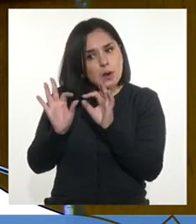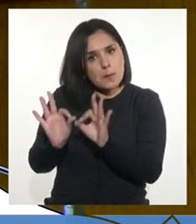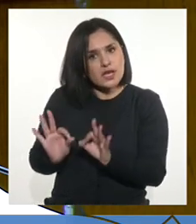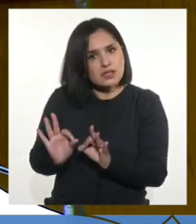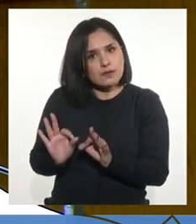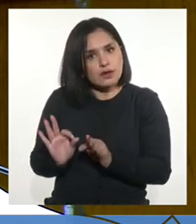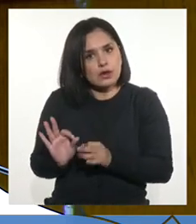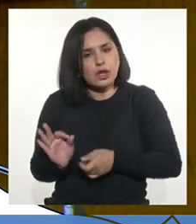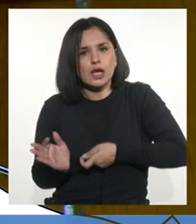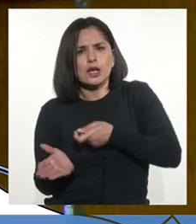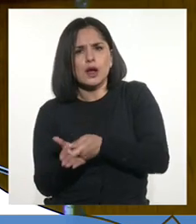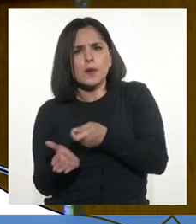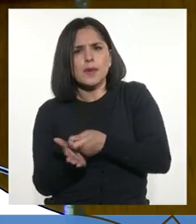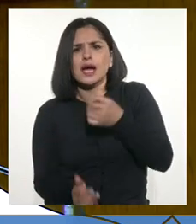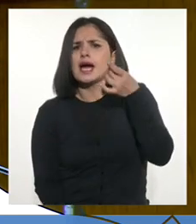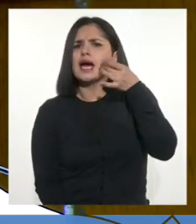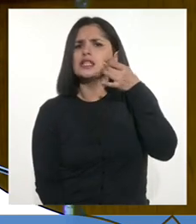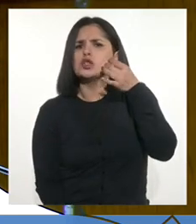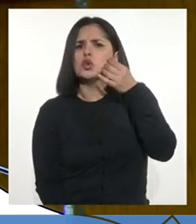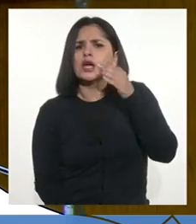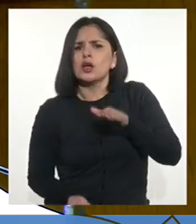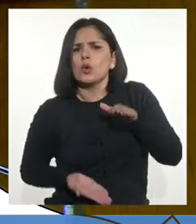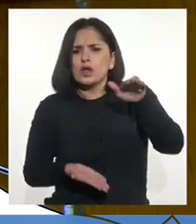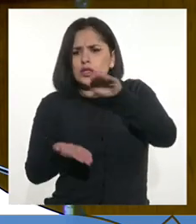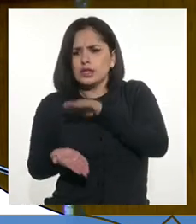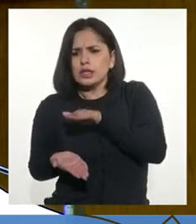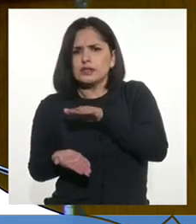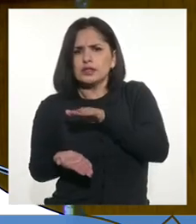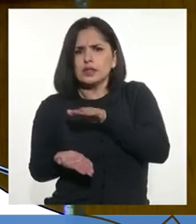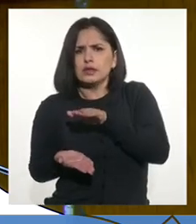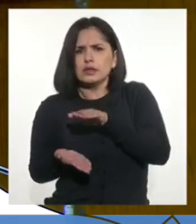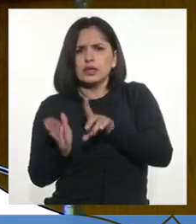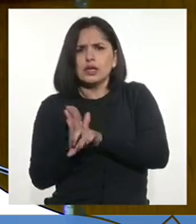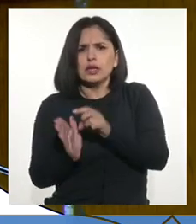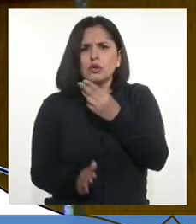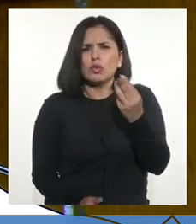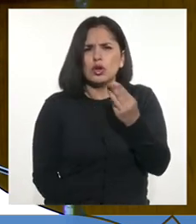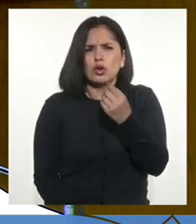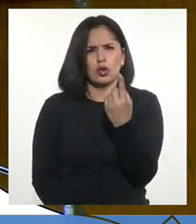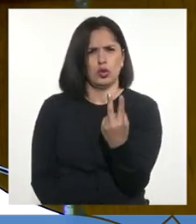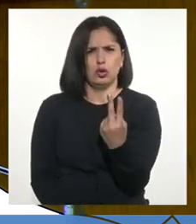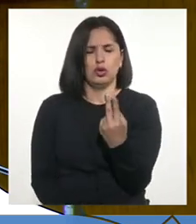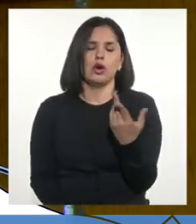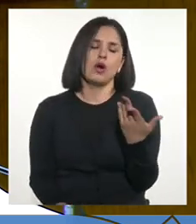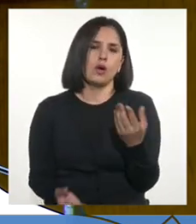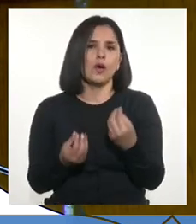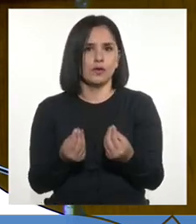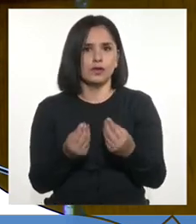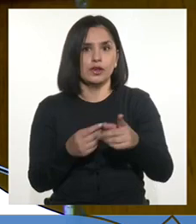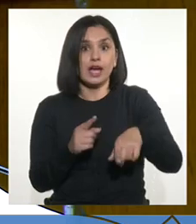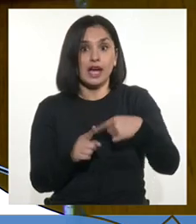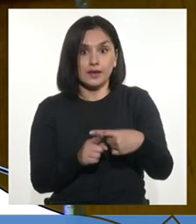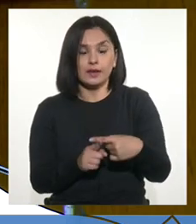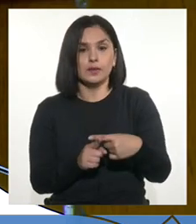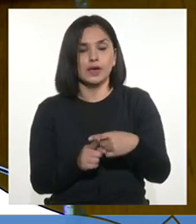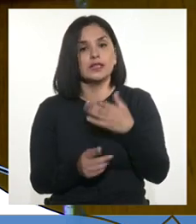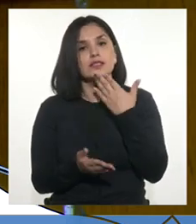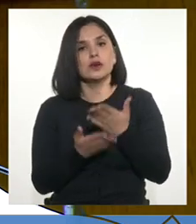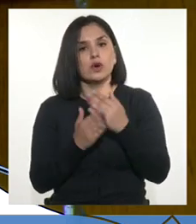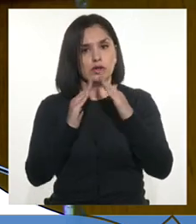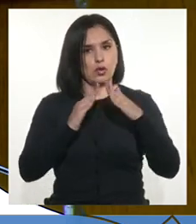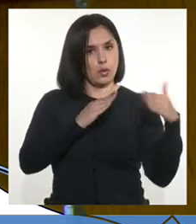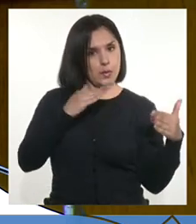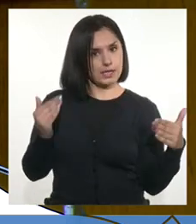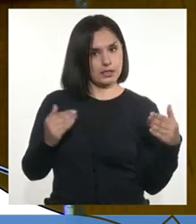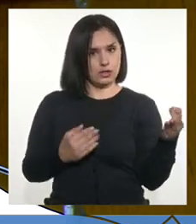pagar dicen los azúcares a su internación la ley número 2 entonces evidentemente si a eso le sumamos cuando un vecino una